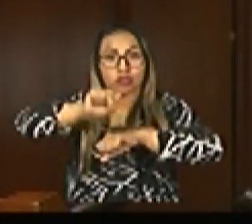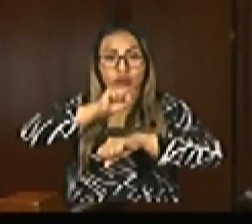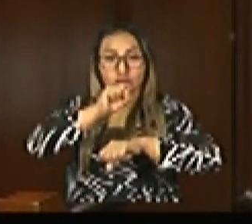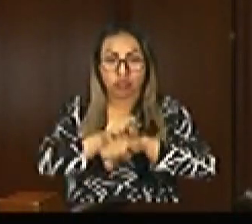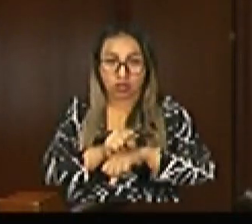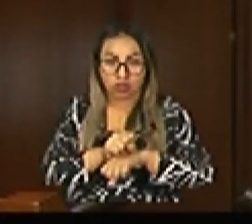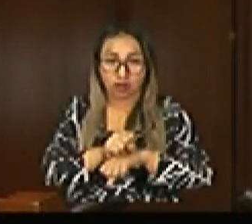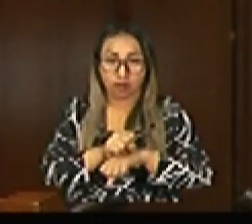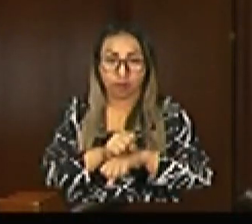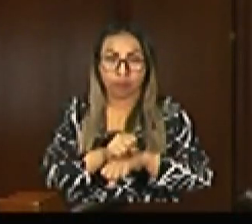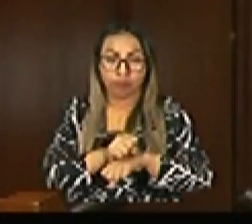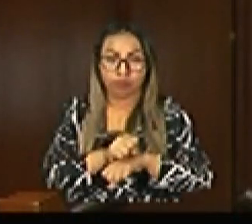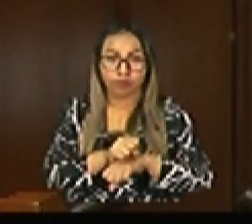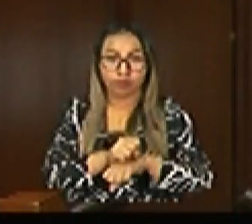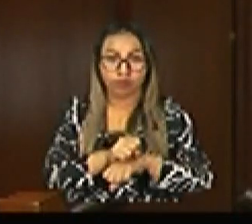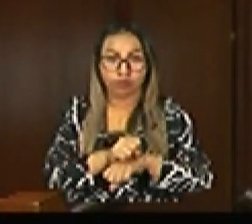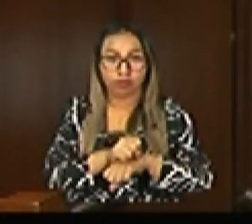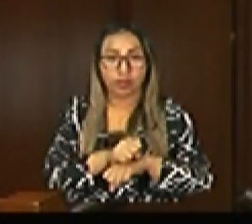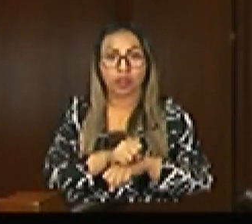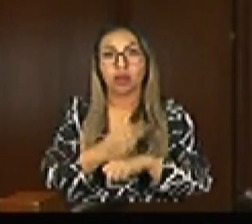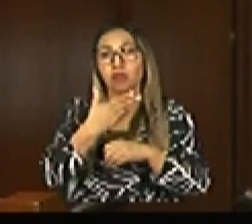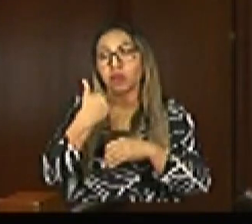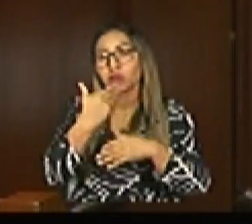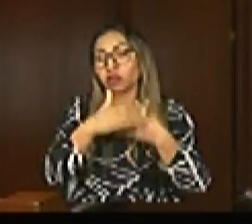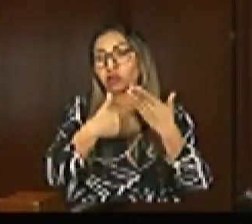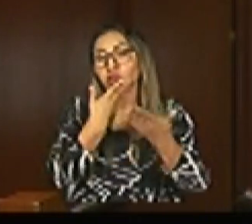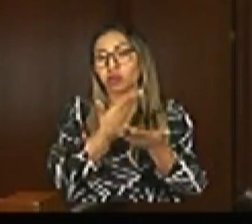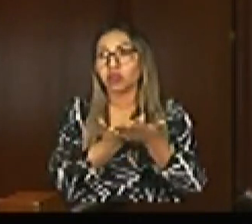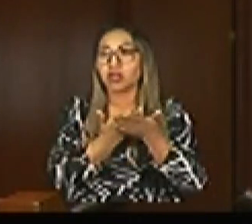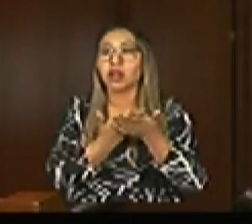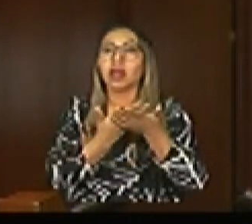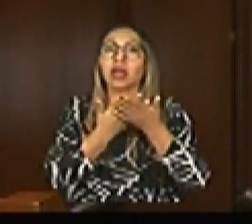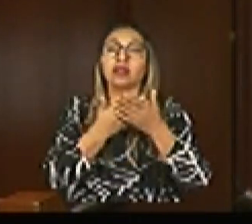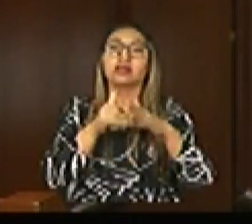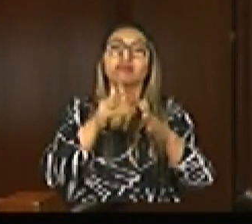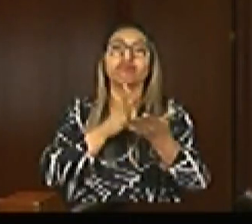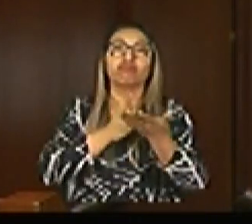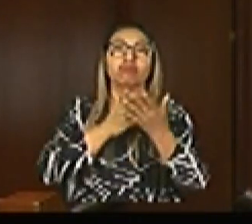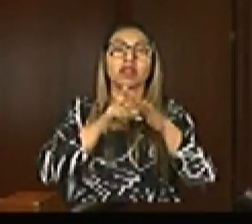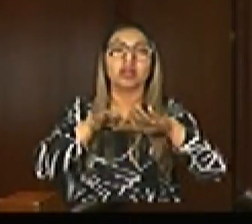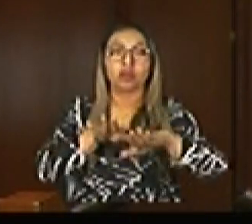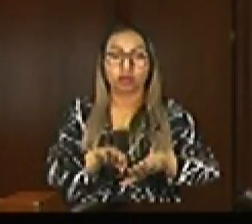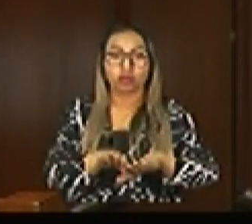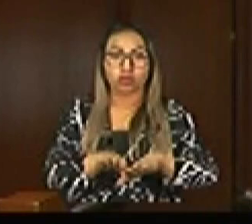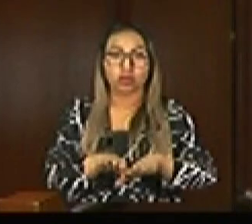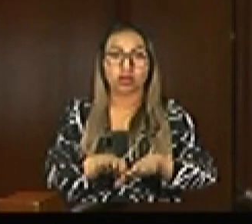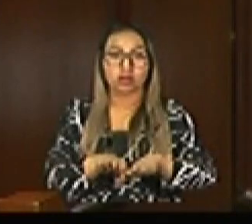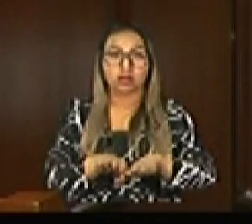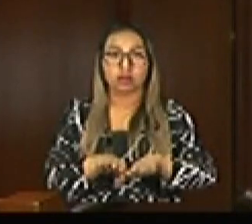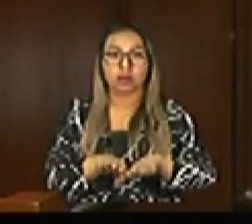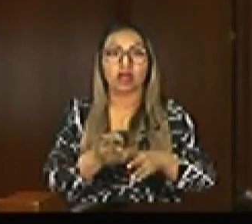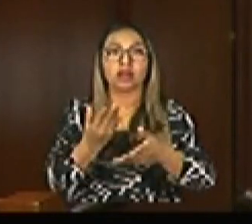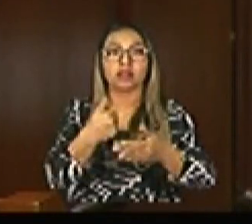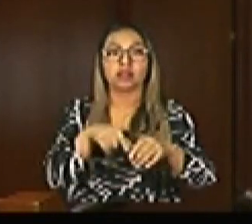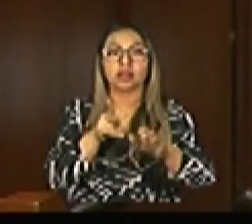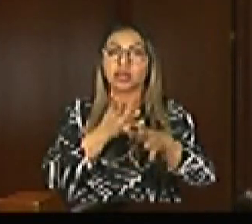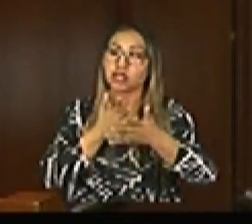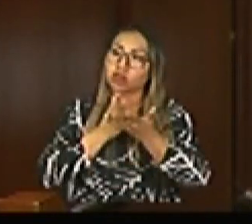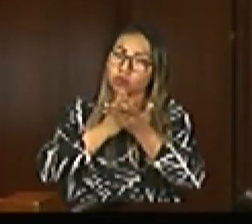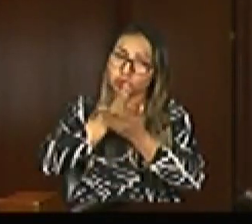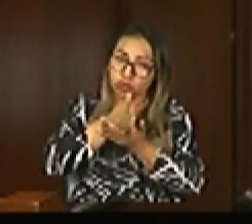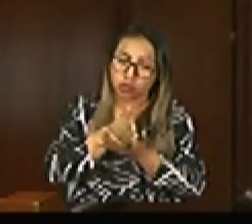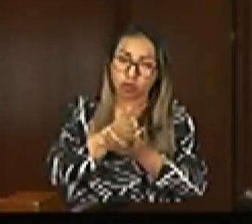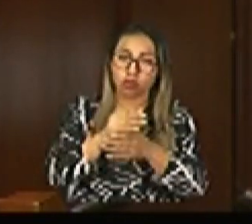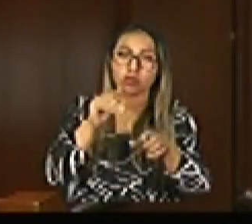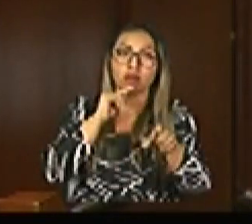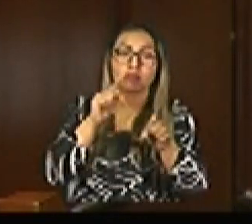sobre la mejora de los servicios públicos, la inclusión y el desarrollo humano sostenible de la